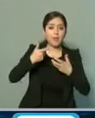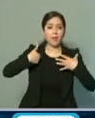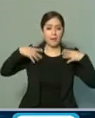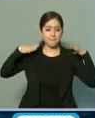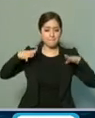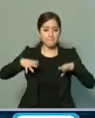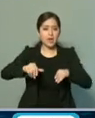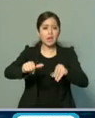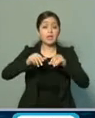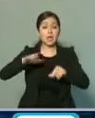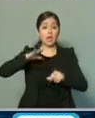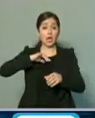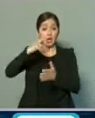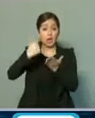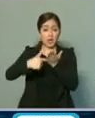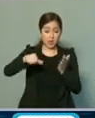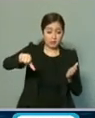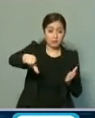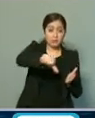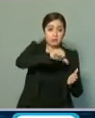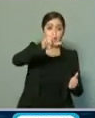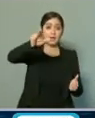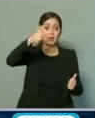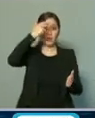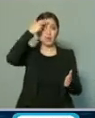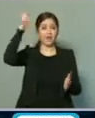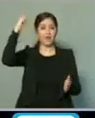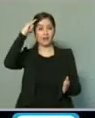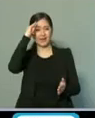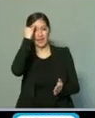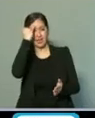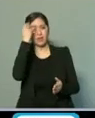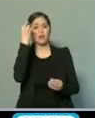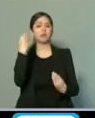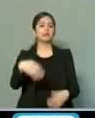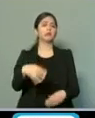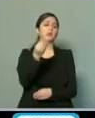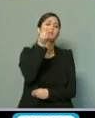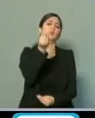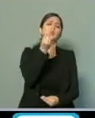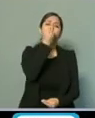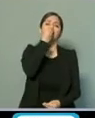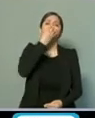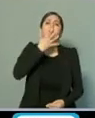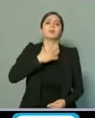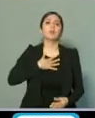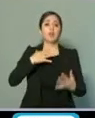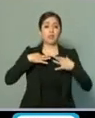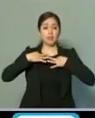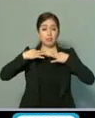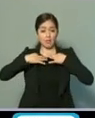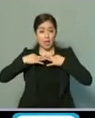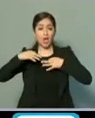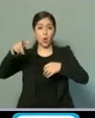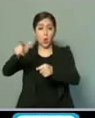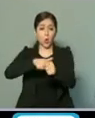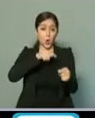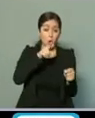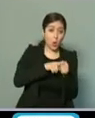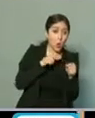los aceites. Acuérdense, bueno, la India está llena de aromas, Claro, de aromas, de de texturas, de colores. colores. Y era muy